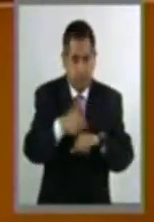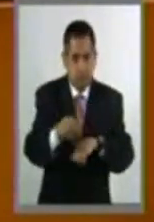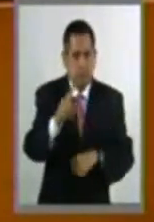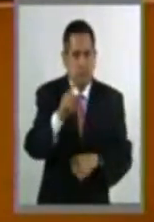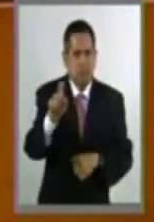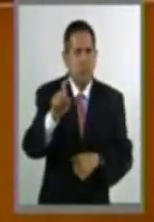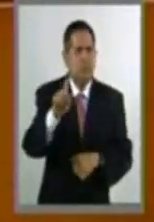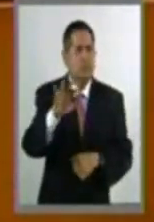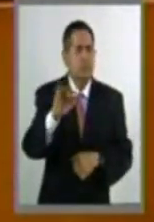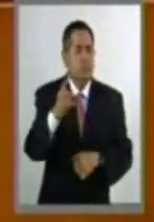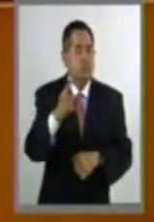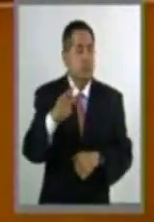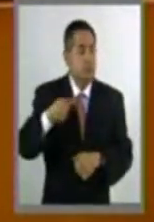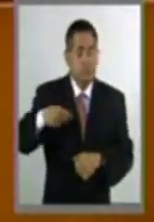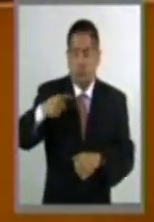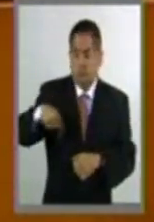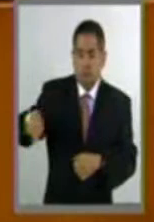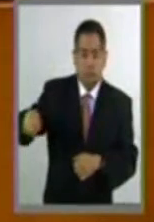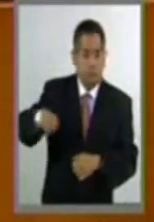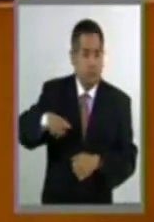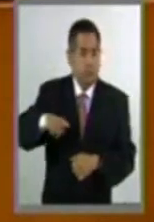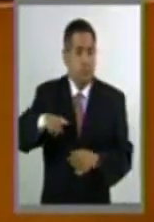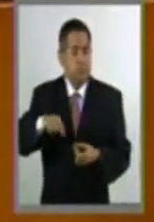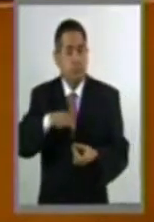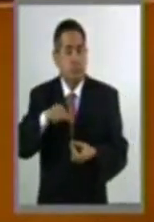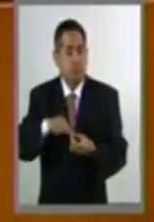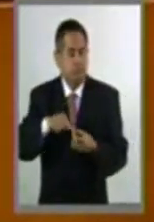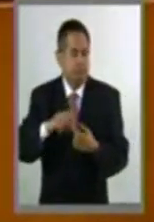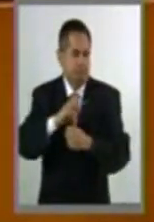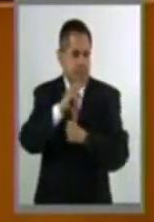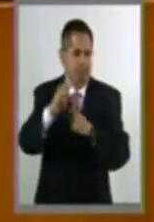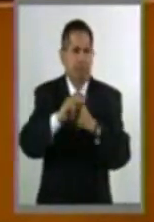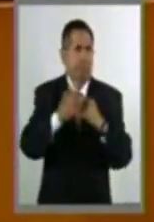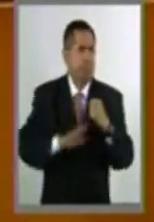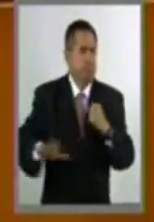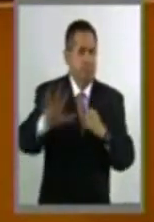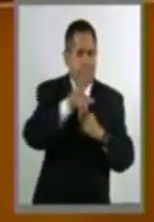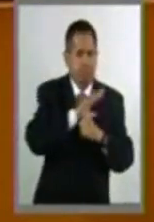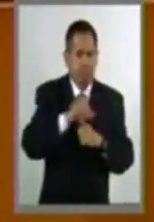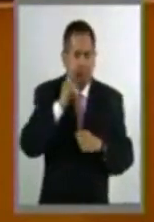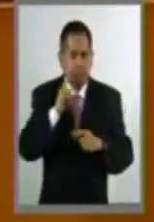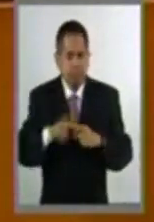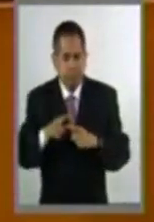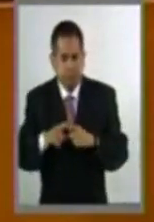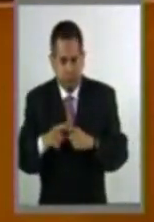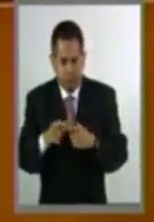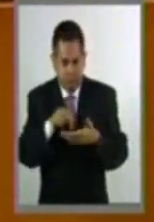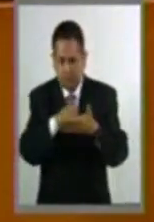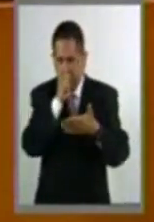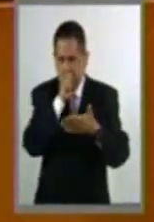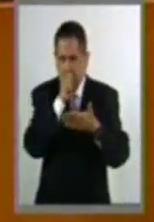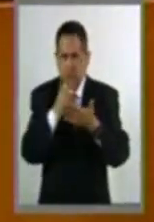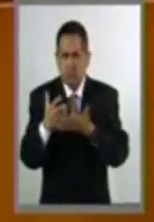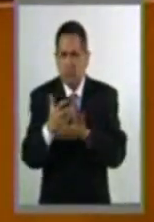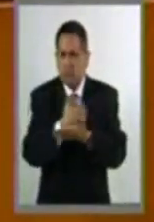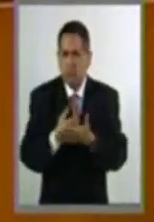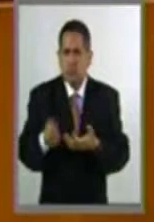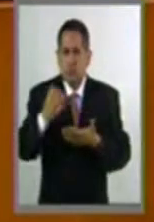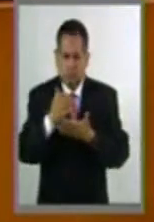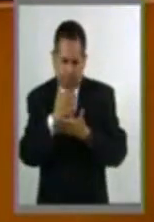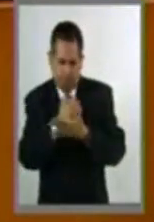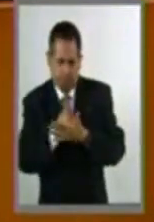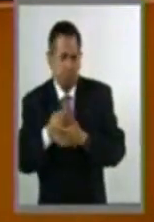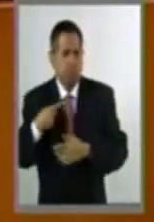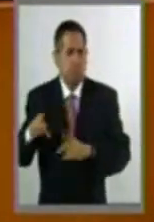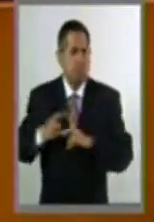las personas físicas residentes en el país que obtengan ingresos de los señalados en este título, para calcular